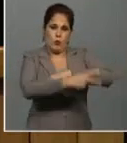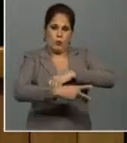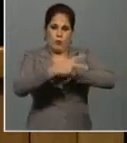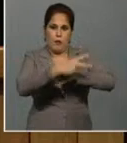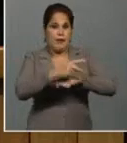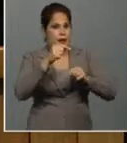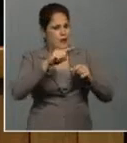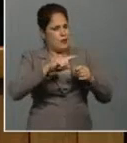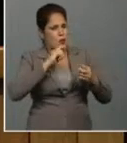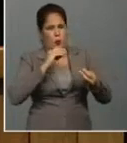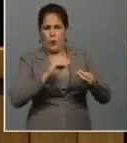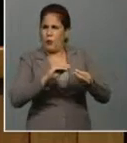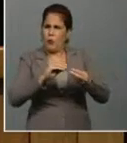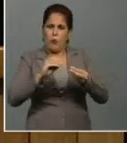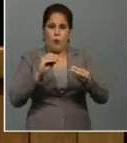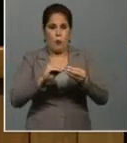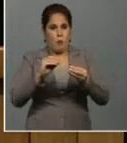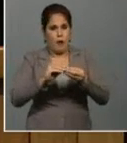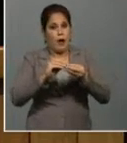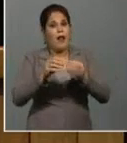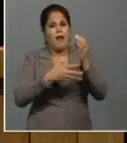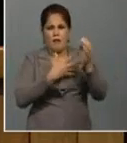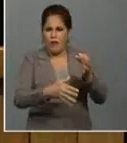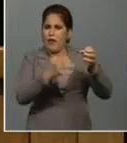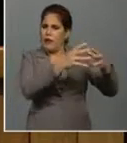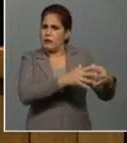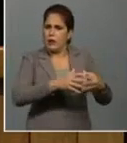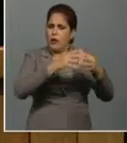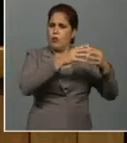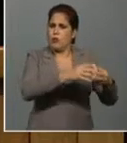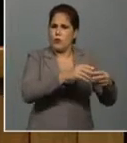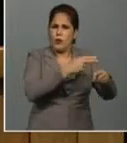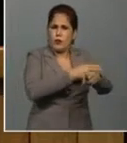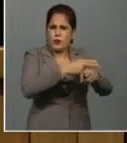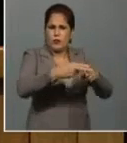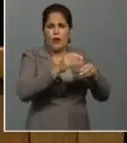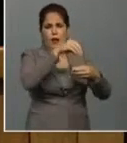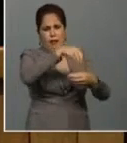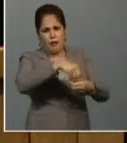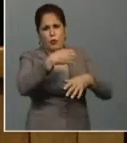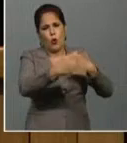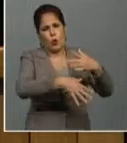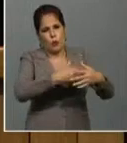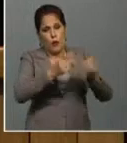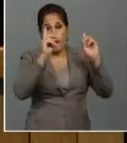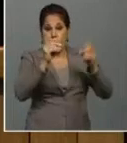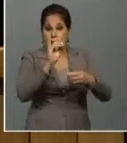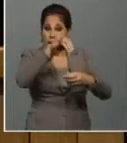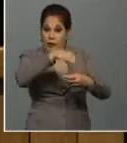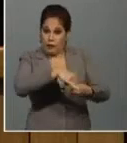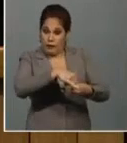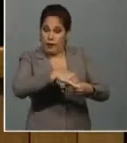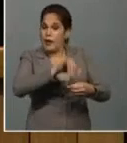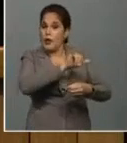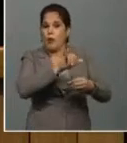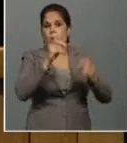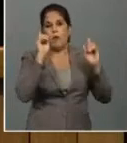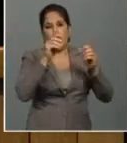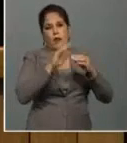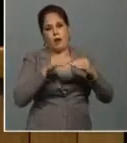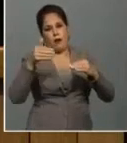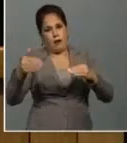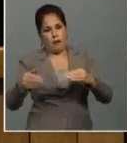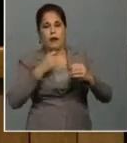algo que contrasta con la conducta real de ese país y su trayectoria histórica tanto en política interna como externa